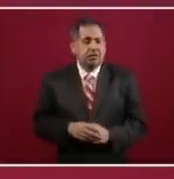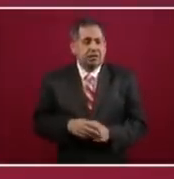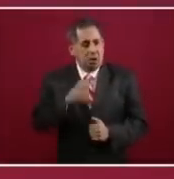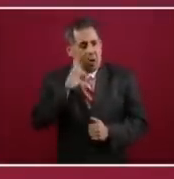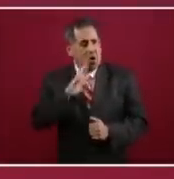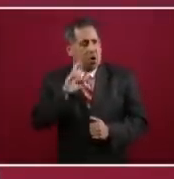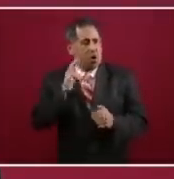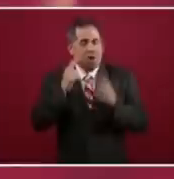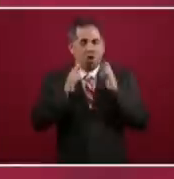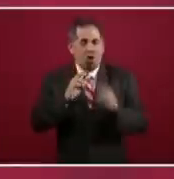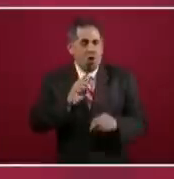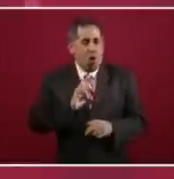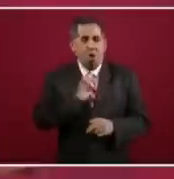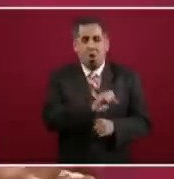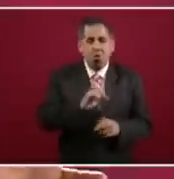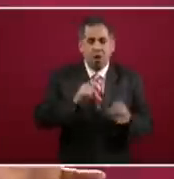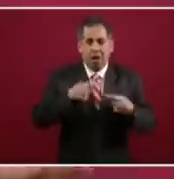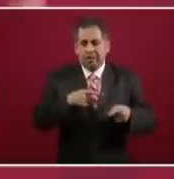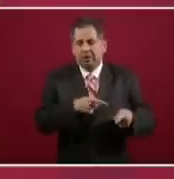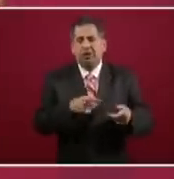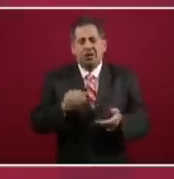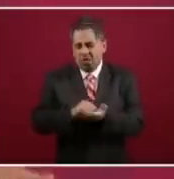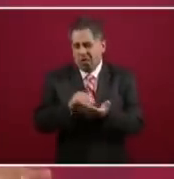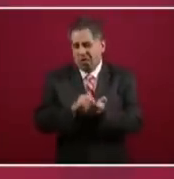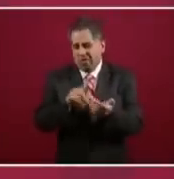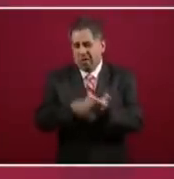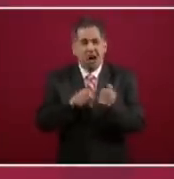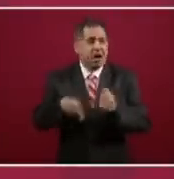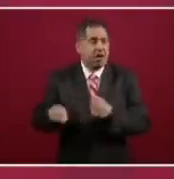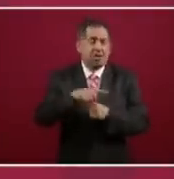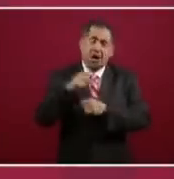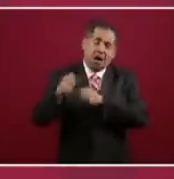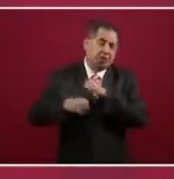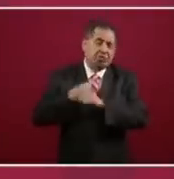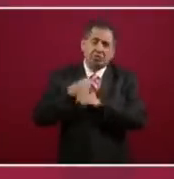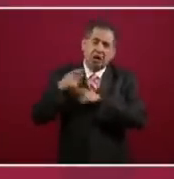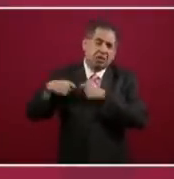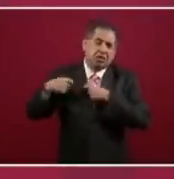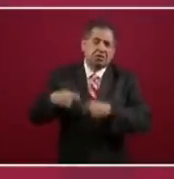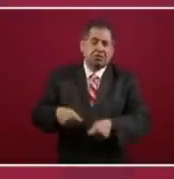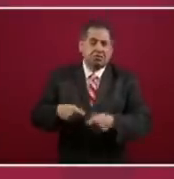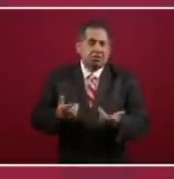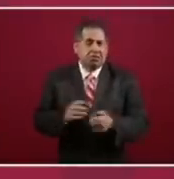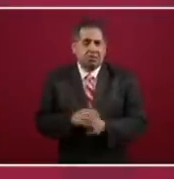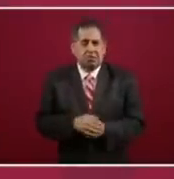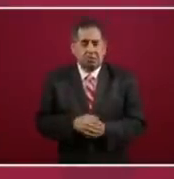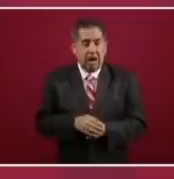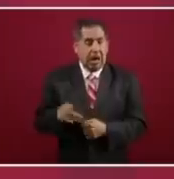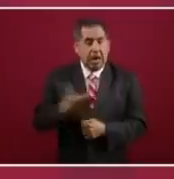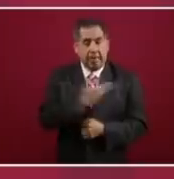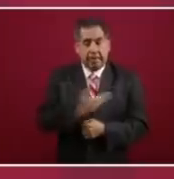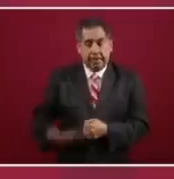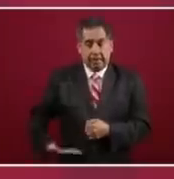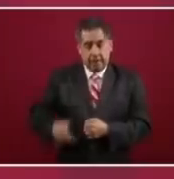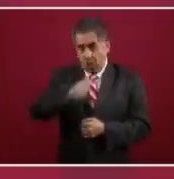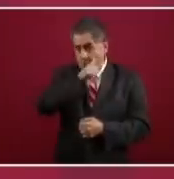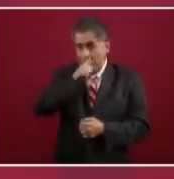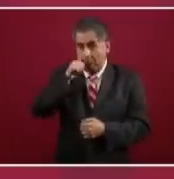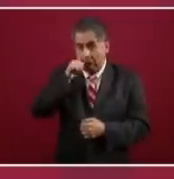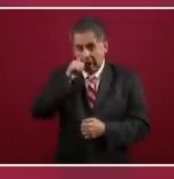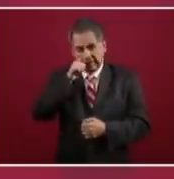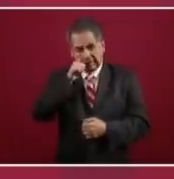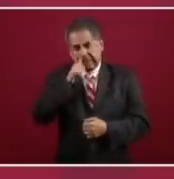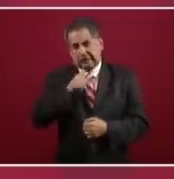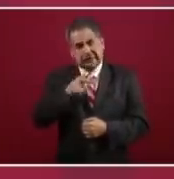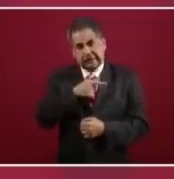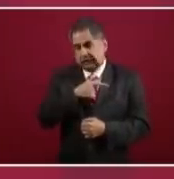entonces eso siempre existido presente jueves lo trataron